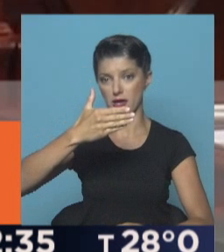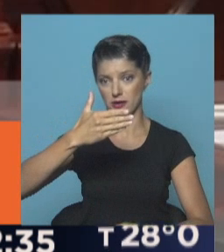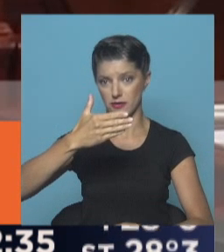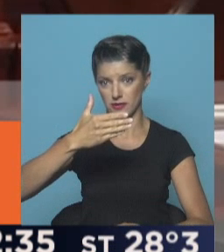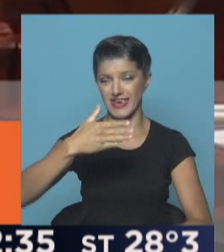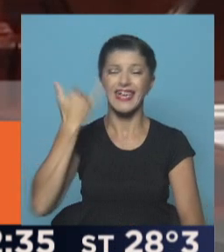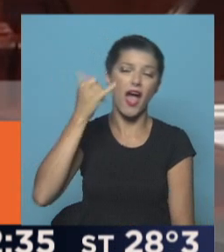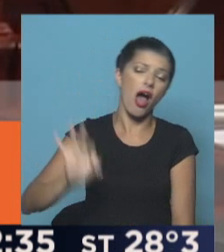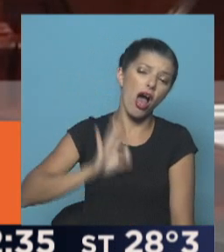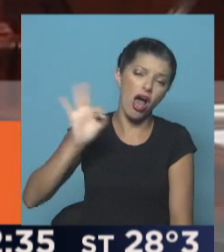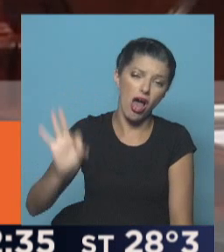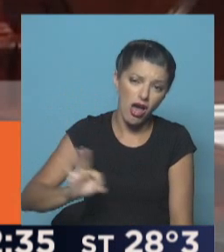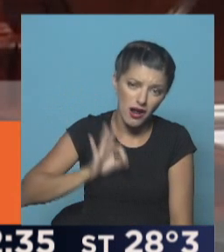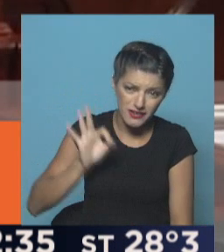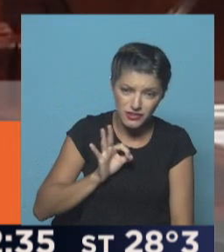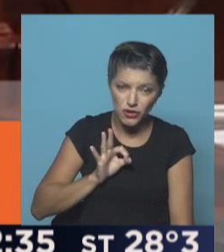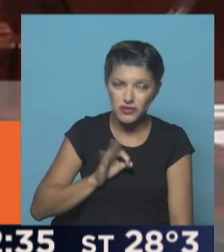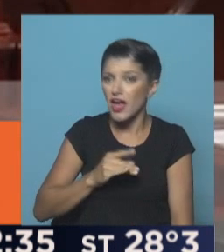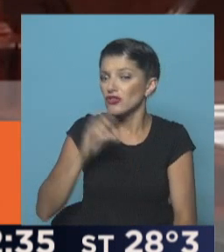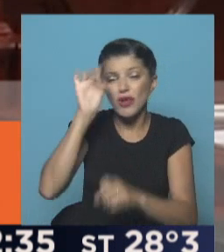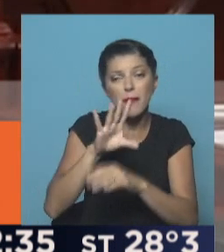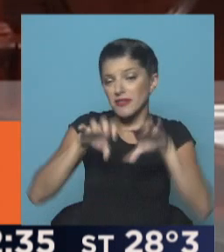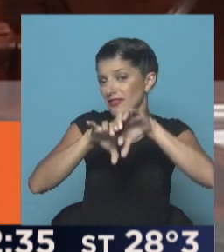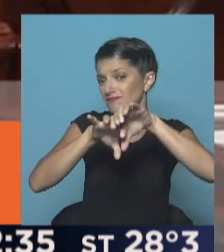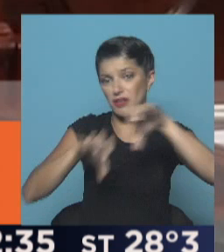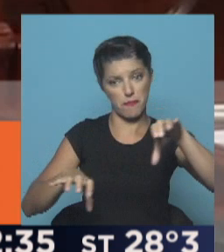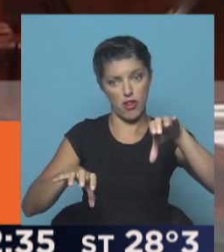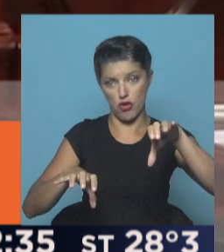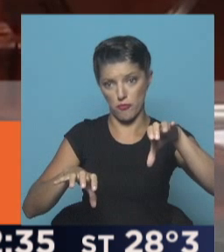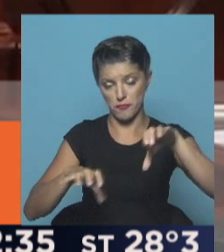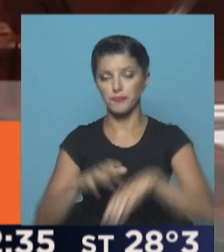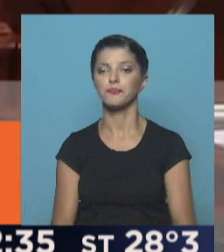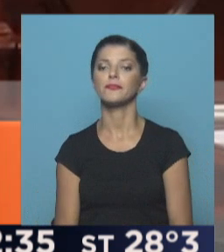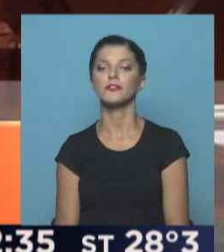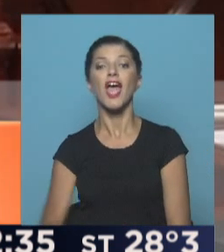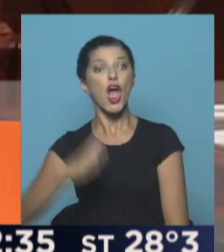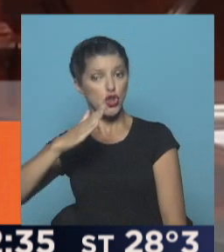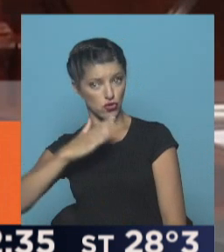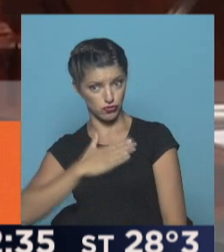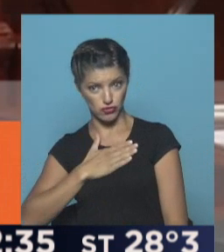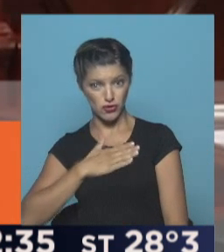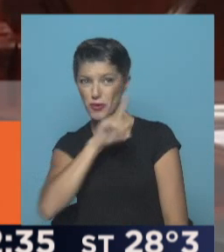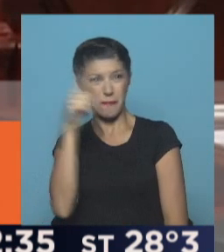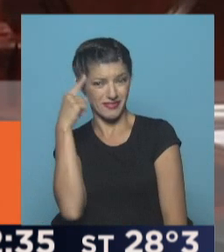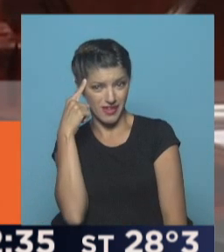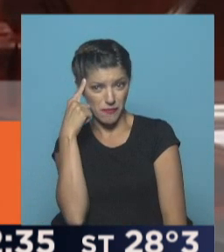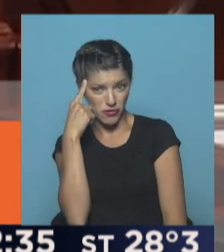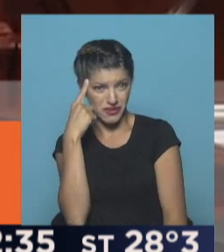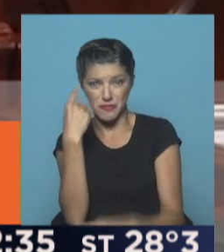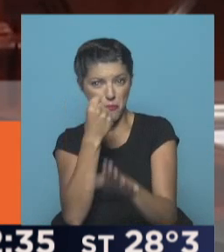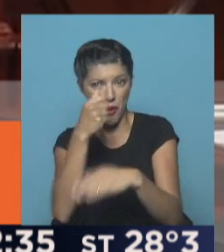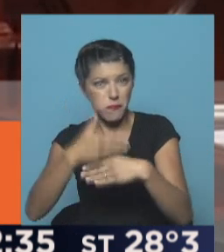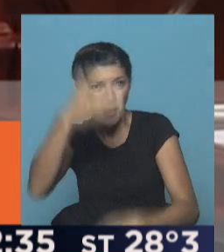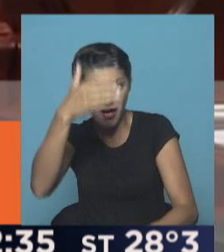desde hace años, lejos de unirnos, nos divide. México no cree en los muros. Lo he